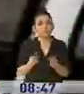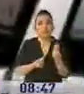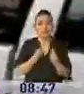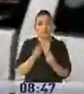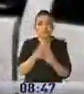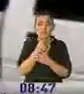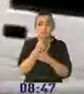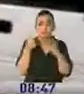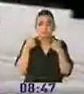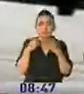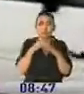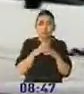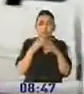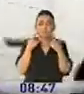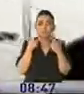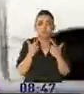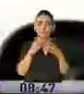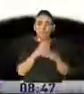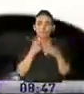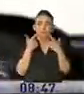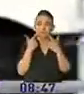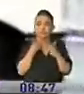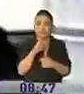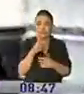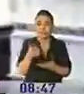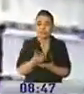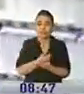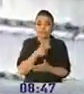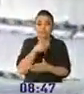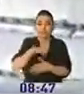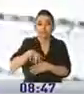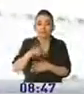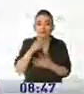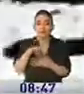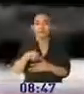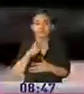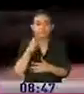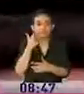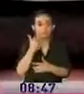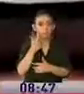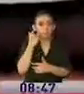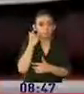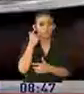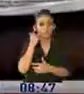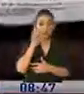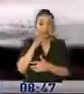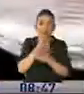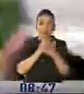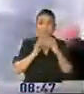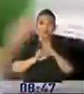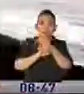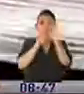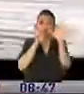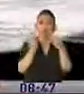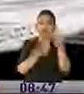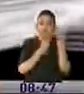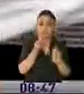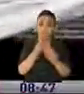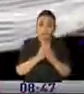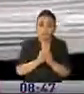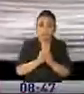dar cacería durante las noches hasta descubrir lo que estaba pasando. A las 4:30 de la mañana,